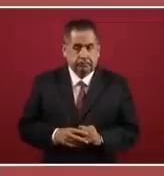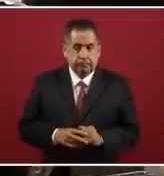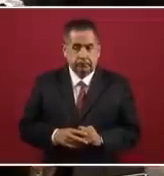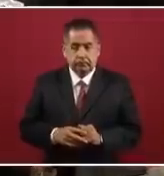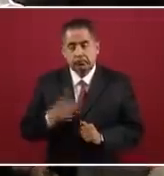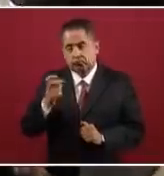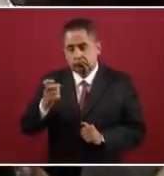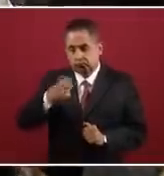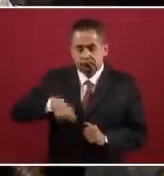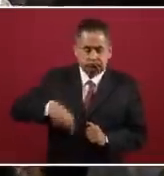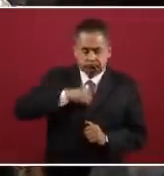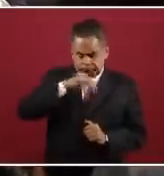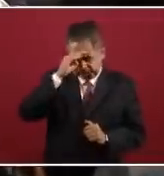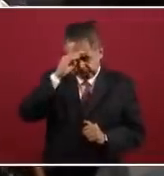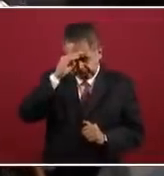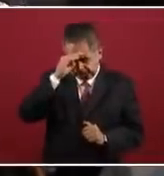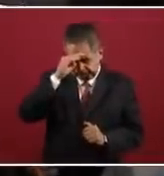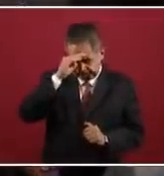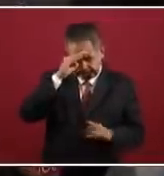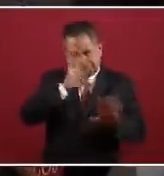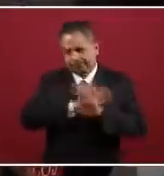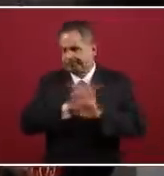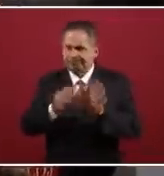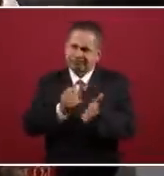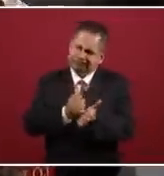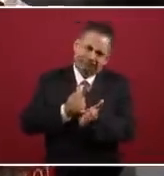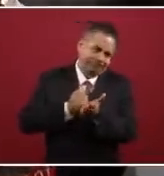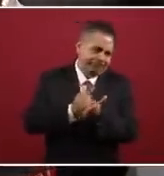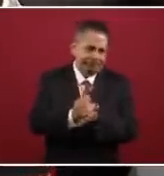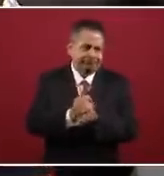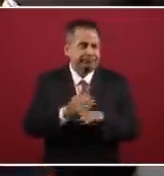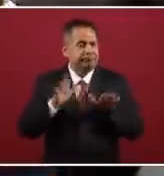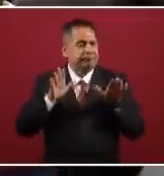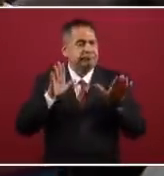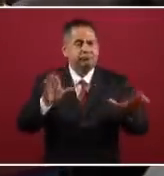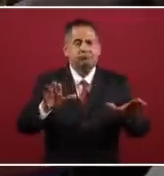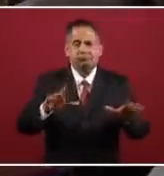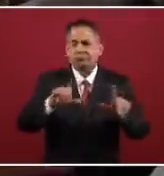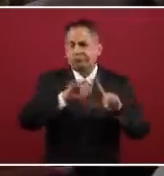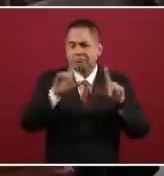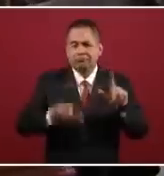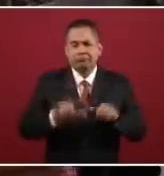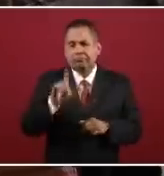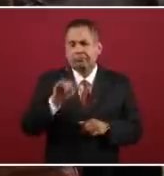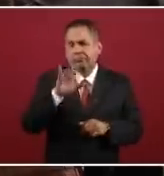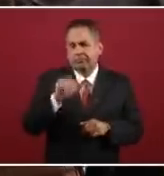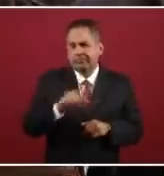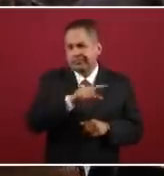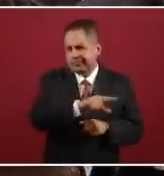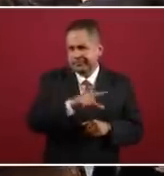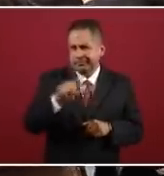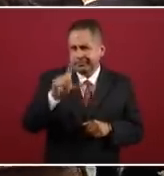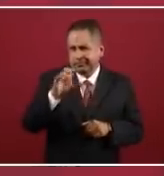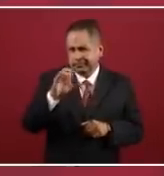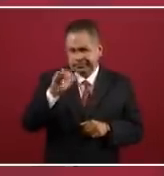se tomó la decisión de construir el aeropuerto de Santa Lucía con